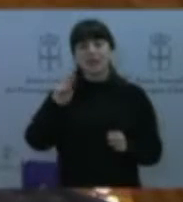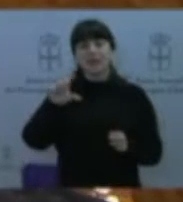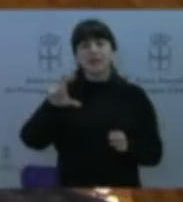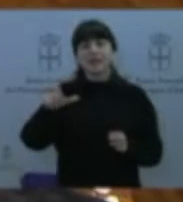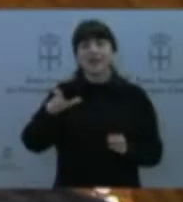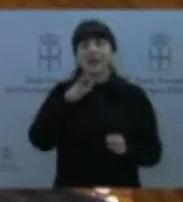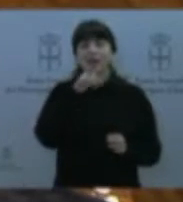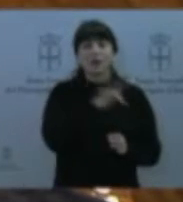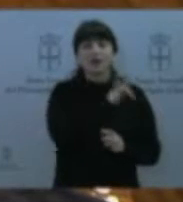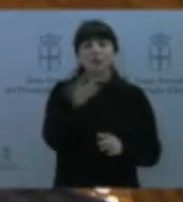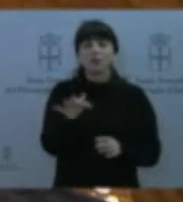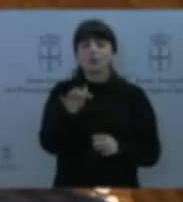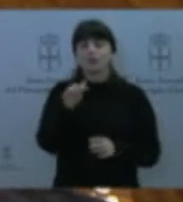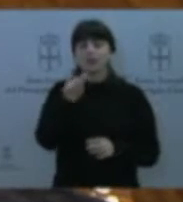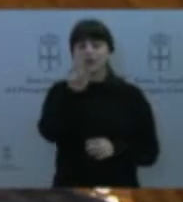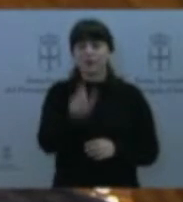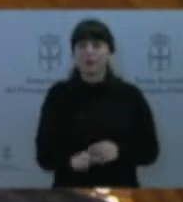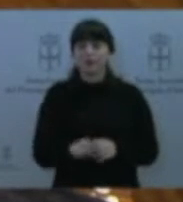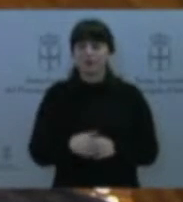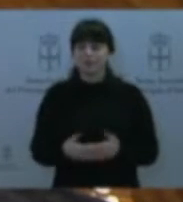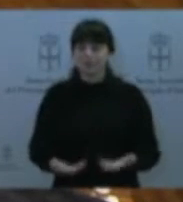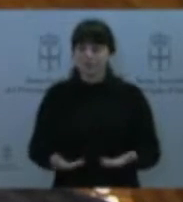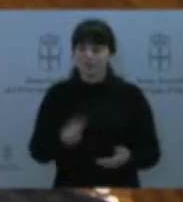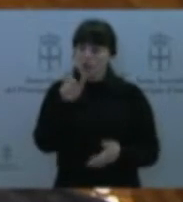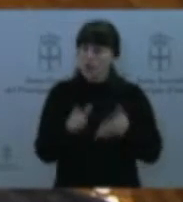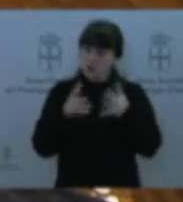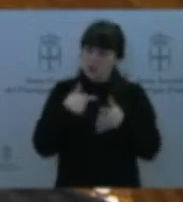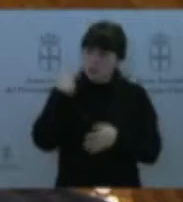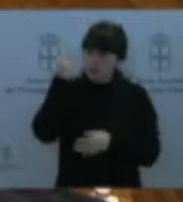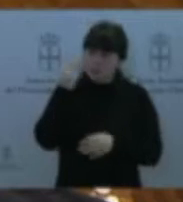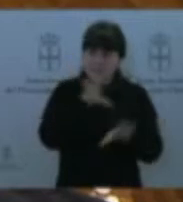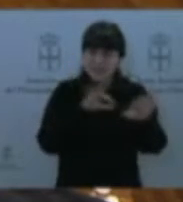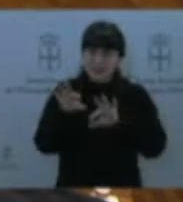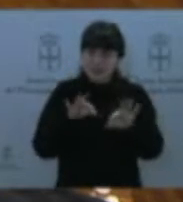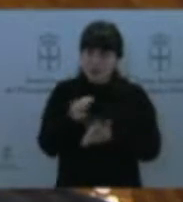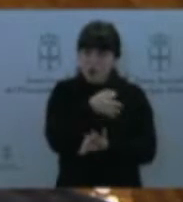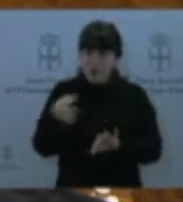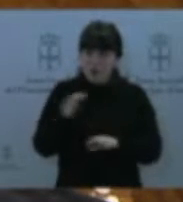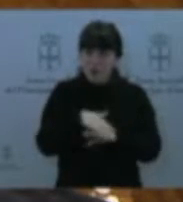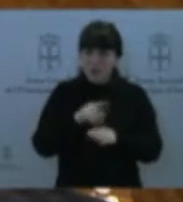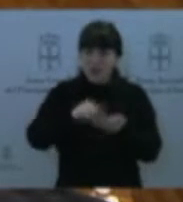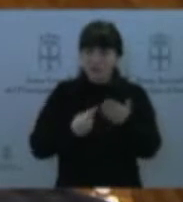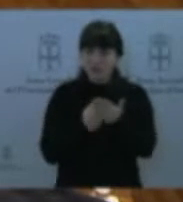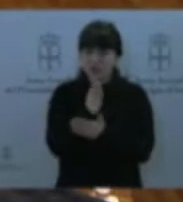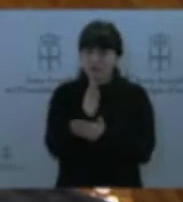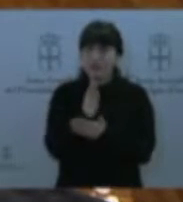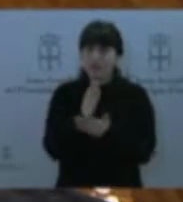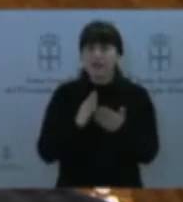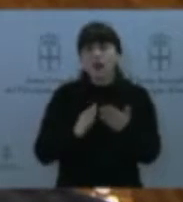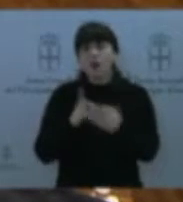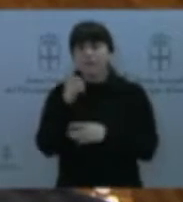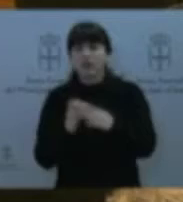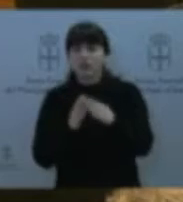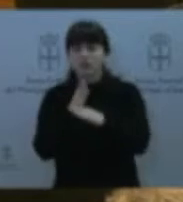Señor consejero, ¿considera adecuado el proceso de selección para la contratación indefinida e indefinida fijo discontinuo de asistentes de museo para el Museo Jurásico de Asturias, el